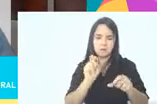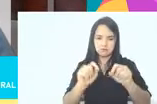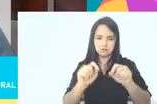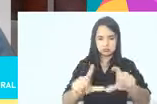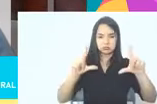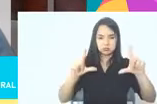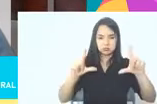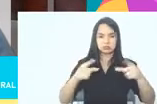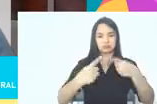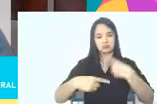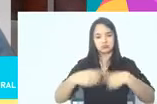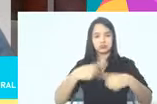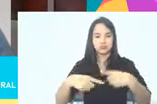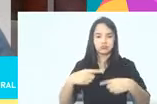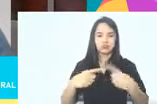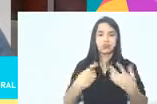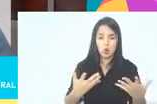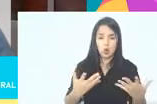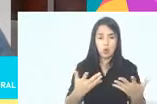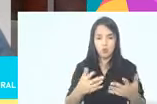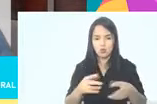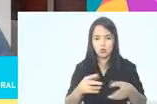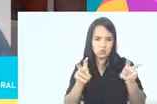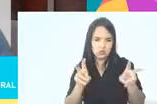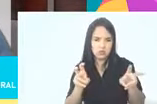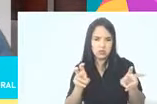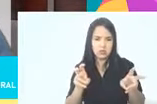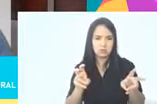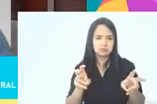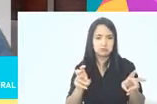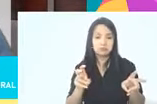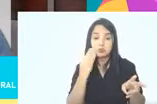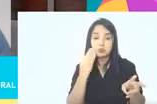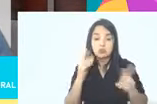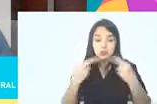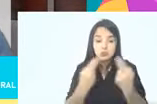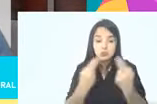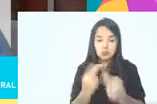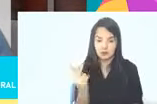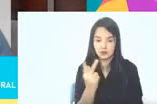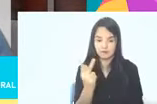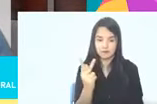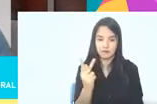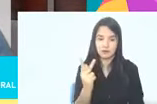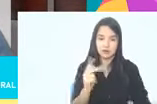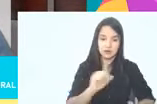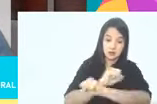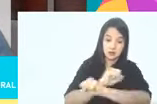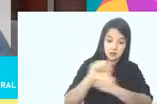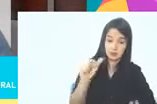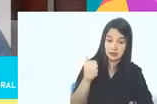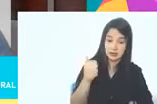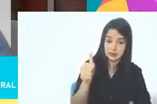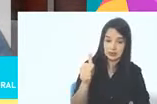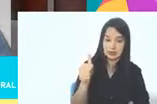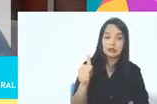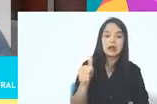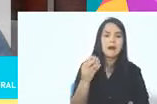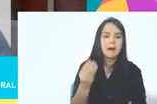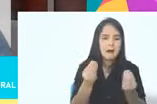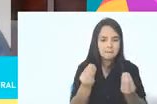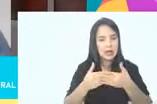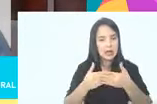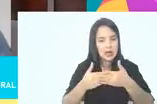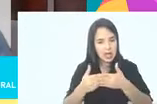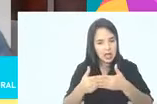de las comunidades educativas, ¿verdad?, son la raíz también de las comunidades culturales, porque son la síntesis y la simbiosis de la